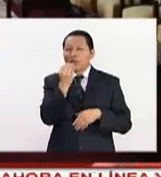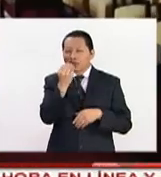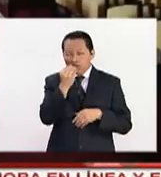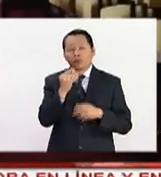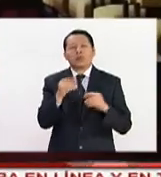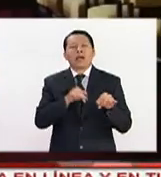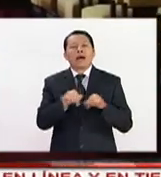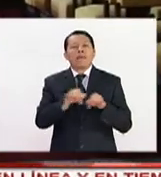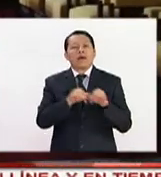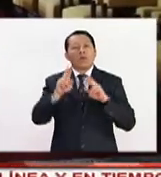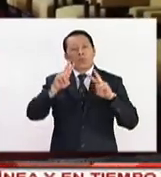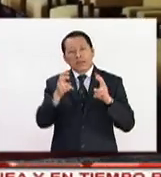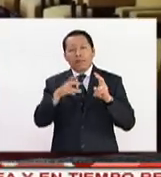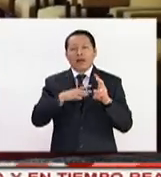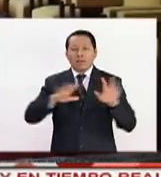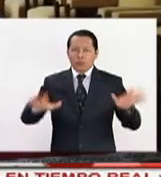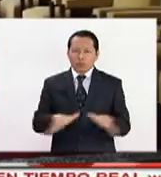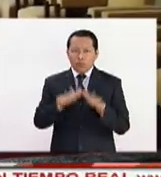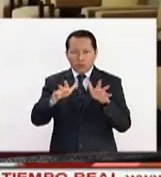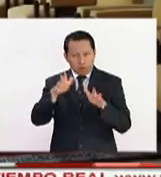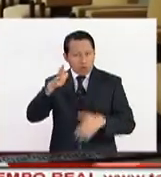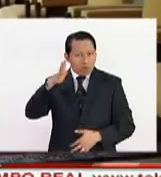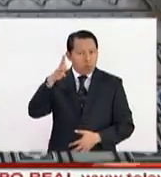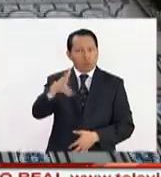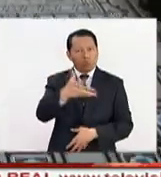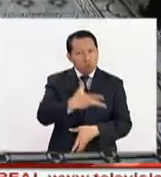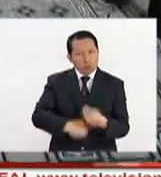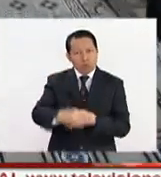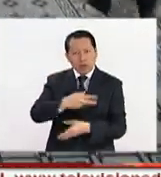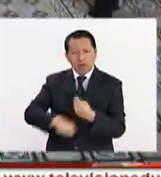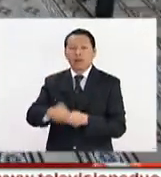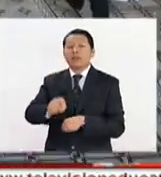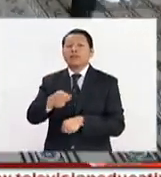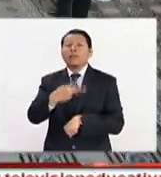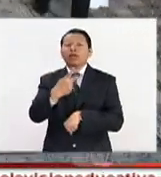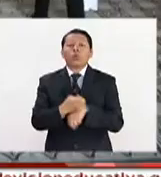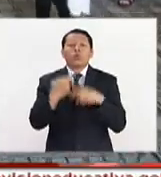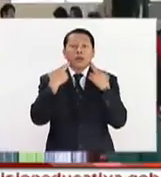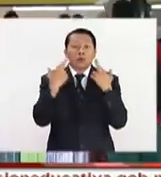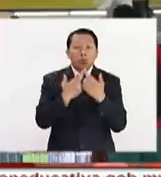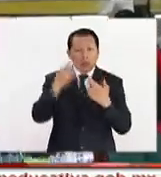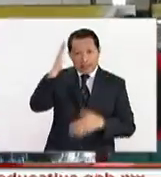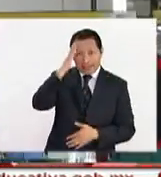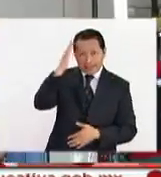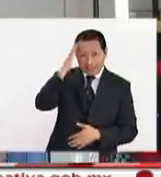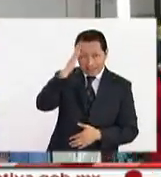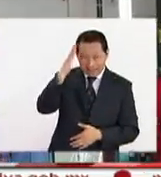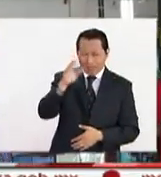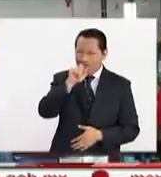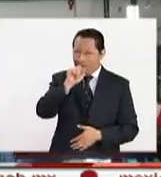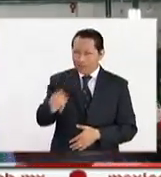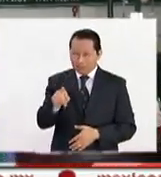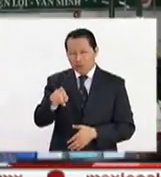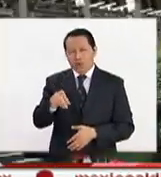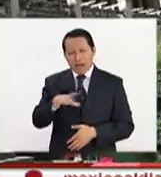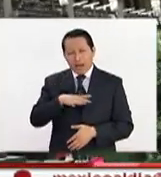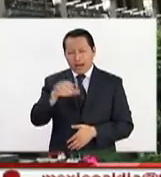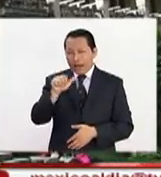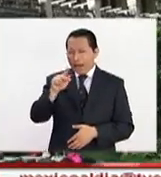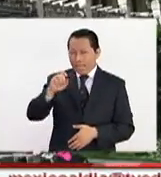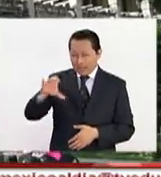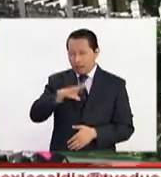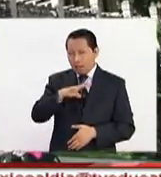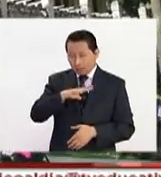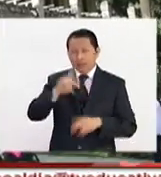trabajo en el tema Promoviendo el Futuro Compartido. En su segunda reunión de los líderes del Foro de Cooperación Económica